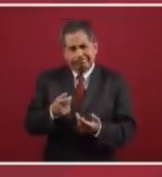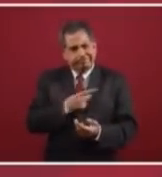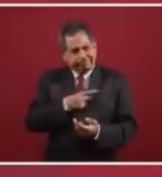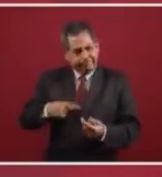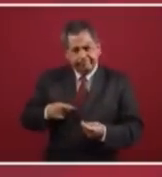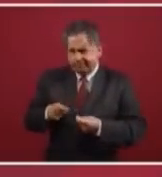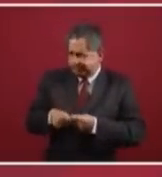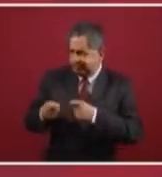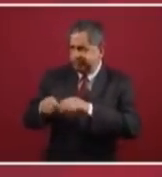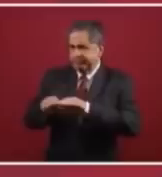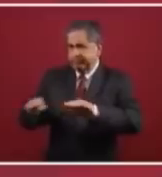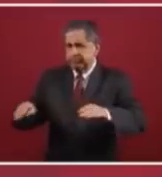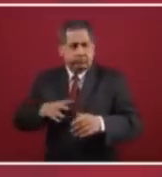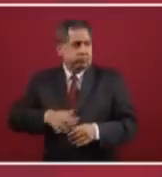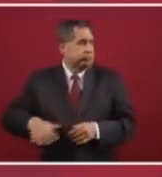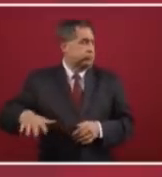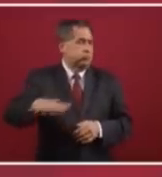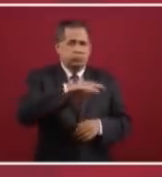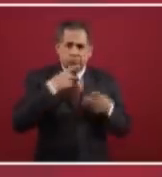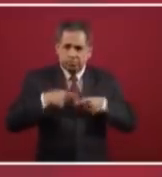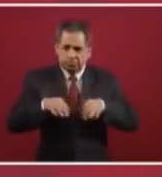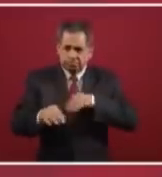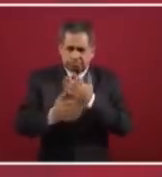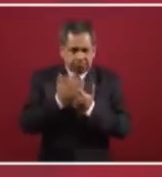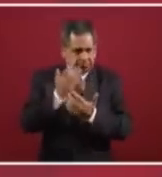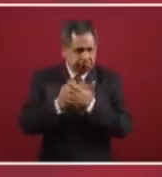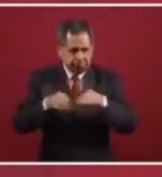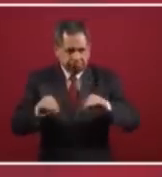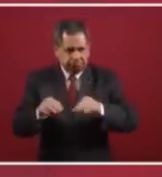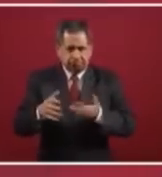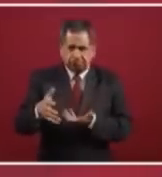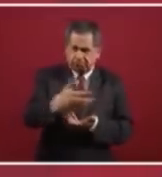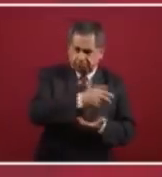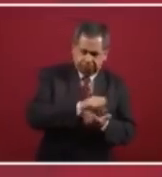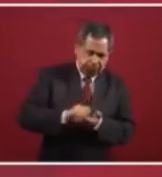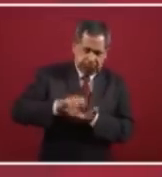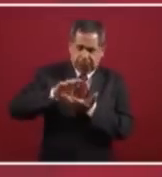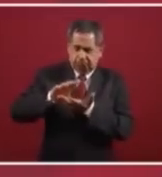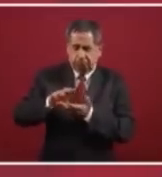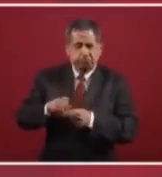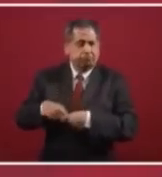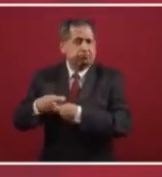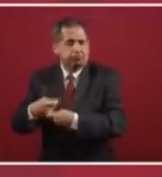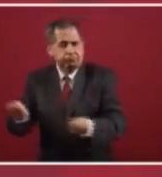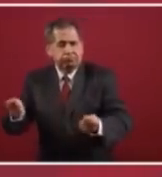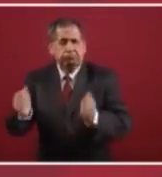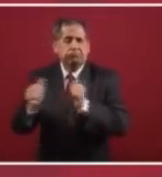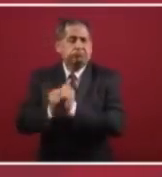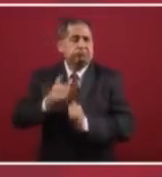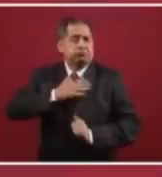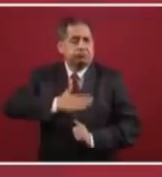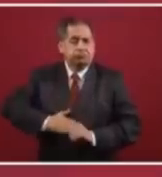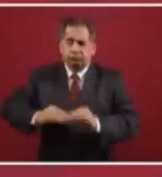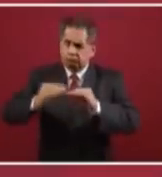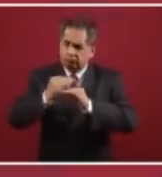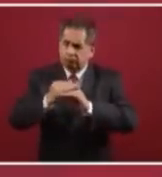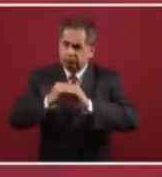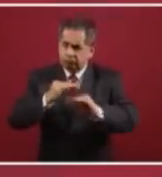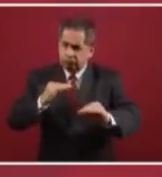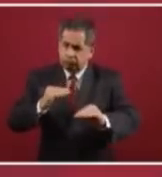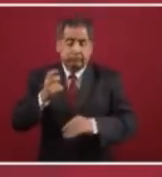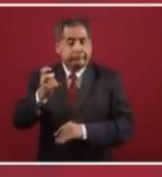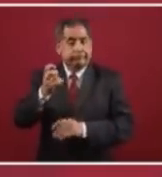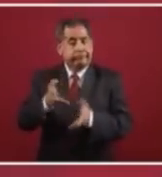distribuir el fruto del trabajo de los mexicanos con justicia. Y hacia allá